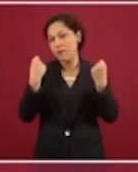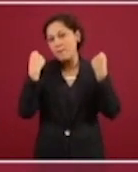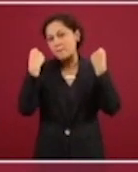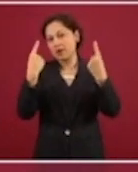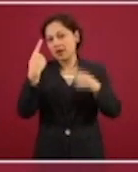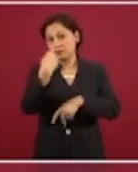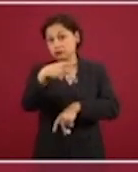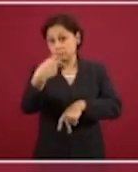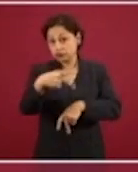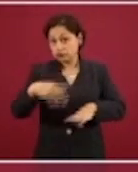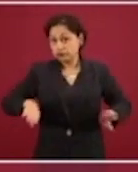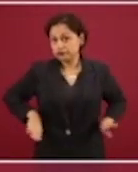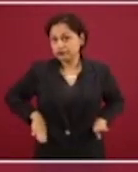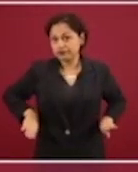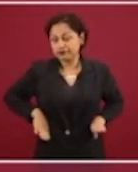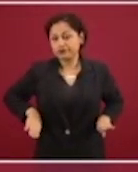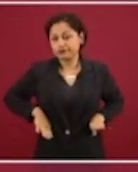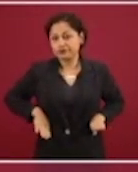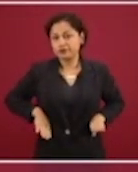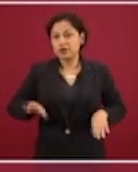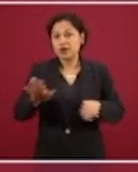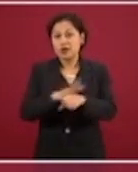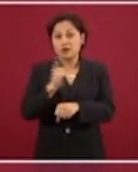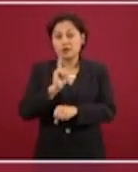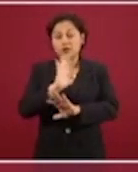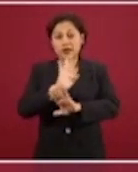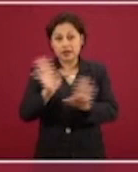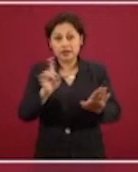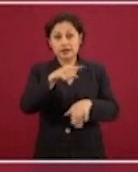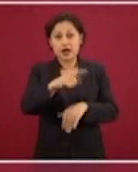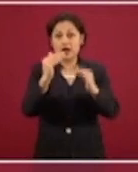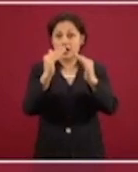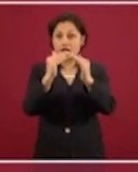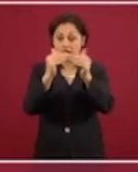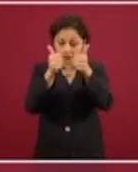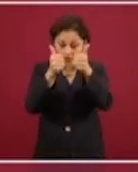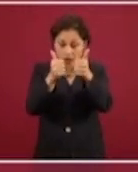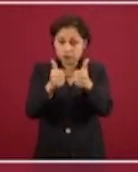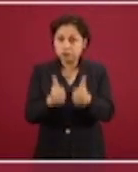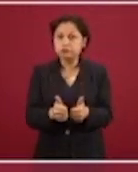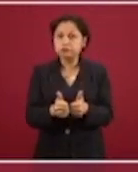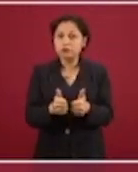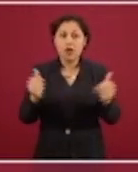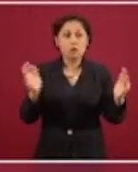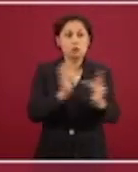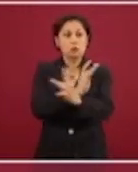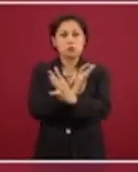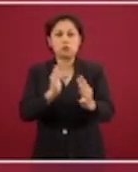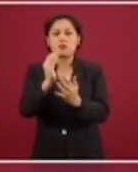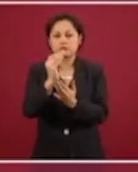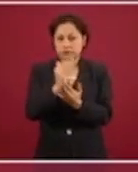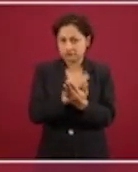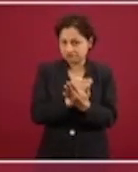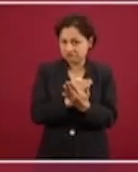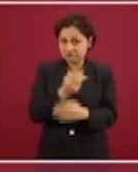porque ha estado en casa, ha bajado mucho la movilidad y